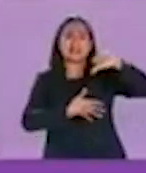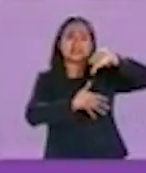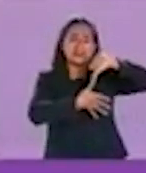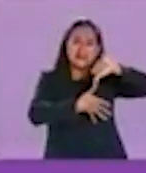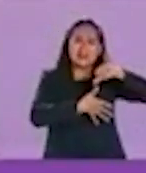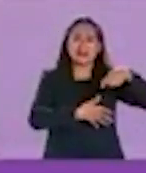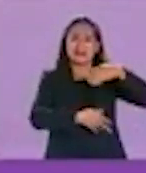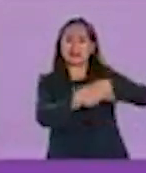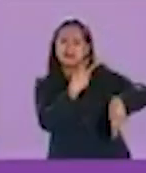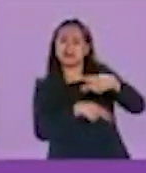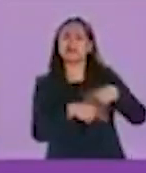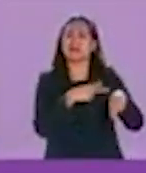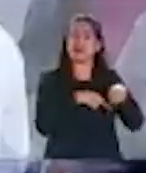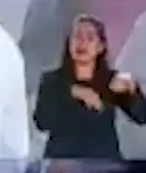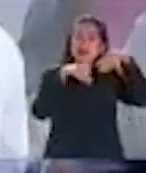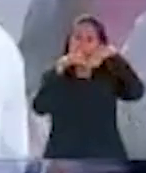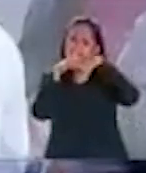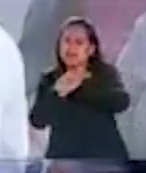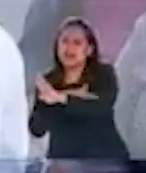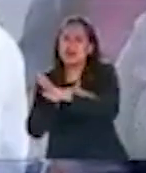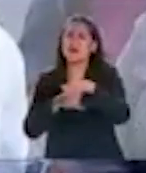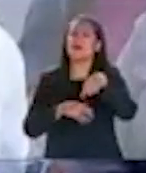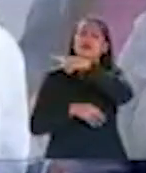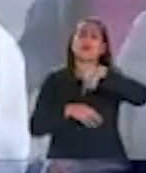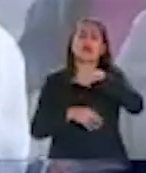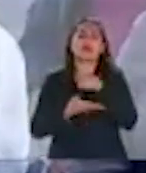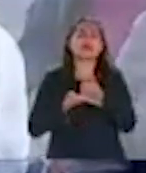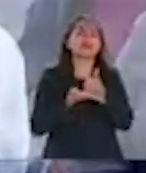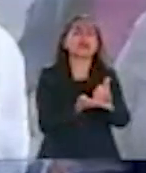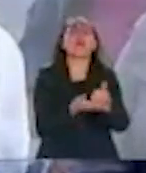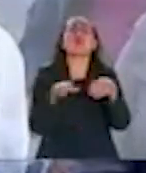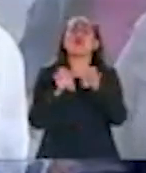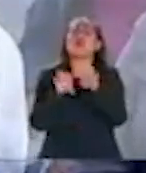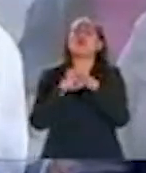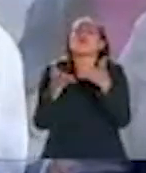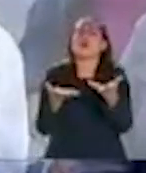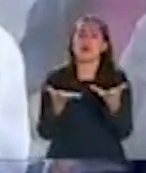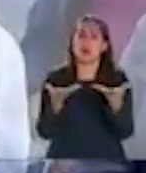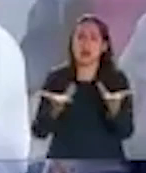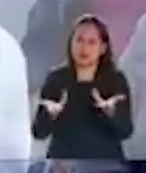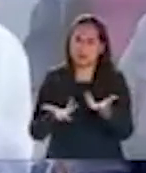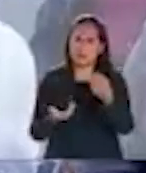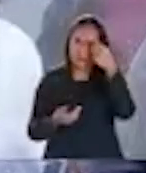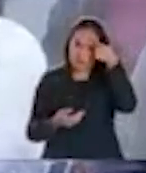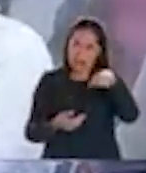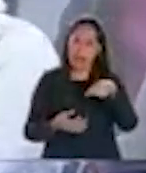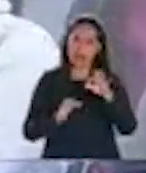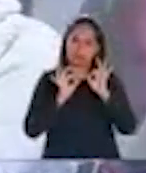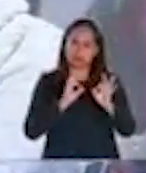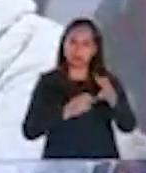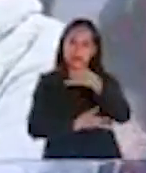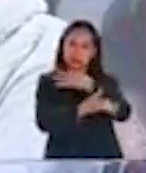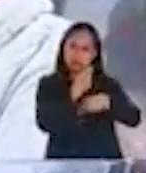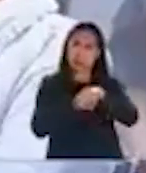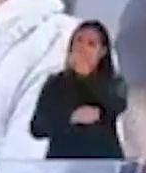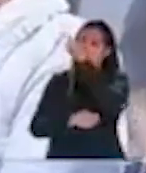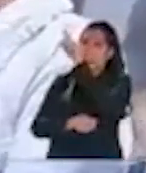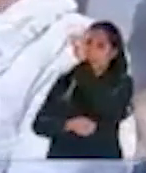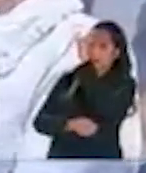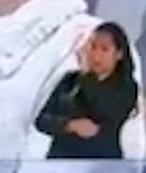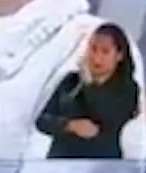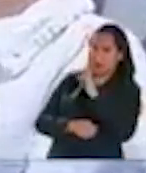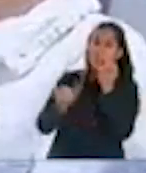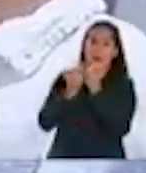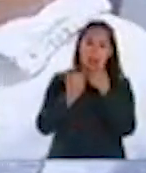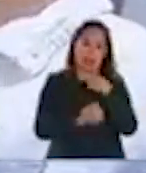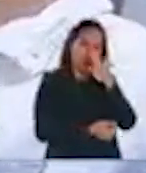nosotros entonces tener la solvencia moral y pedir un trato digno para los mexicanos que residen en los